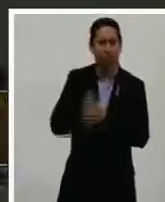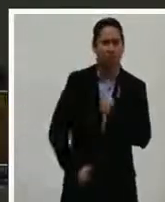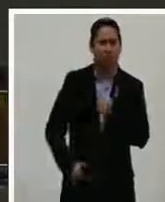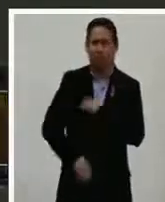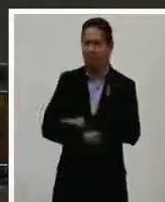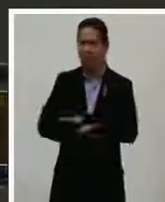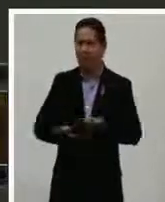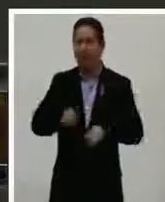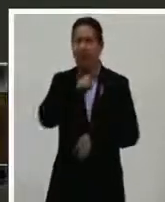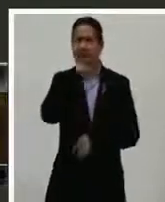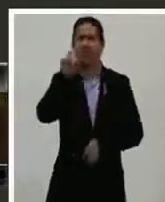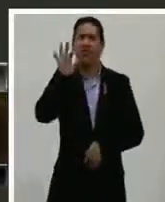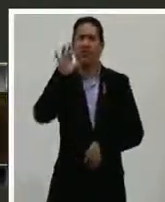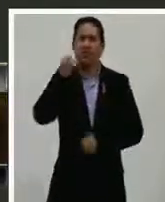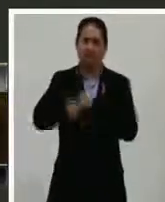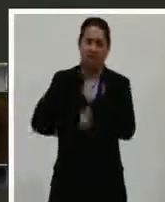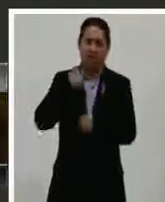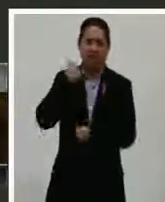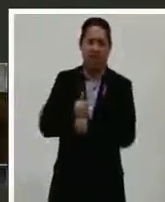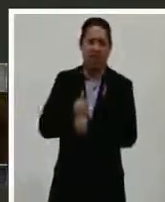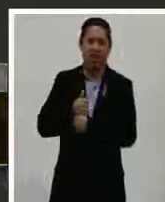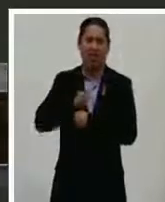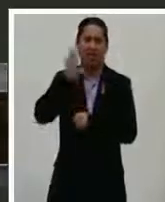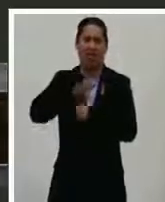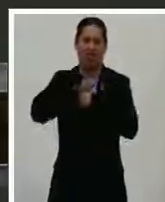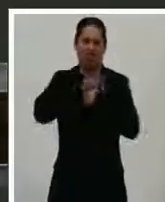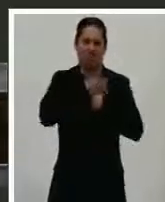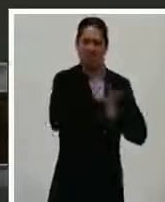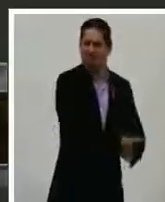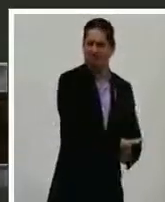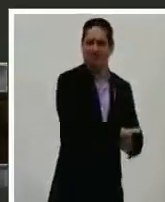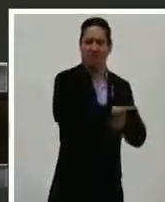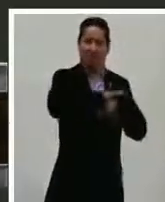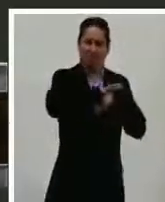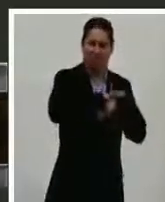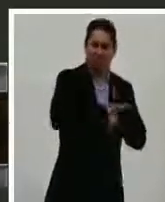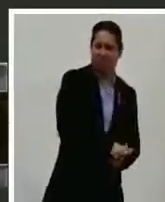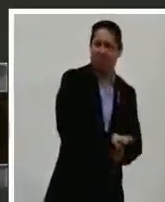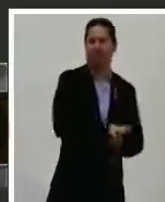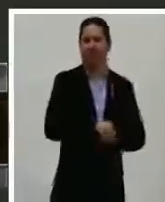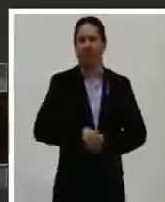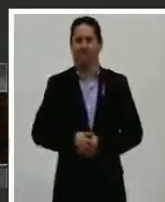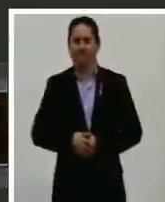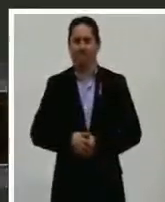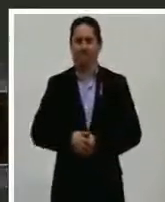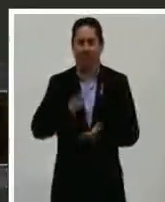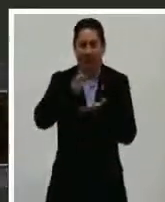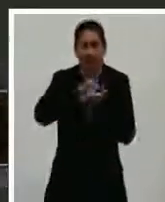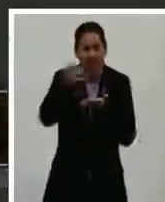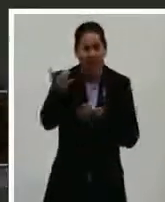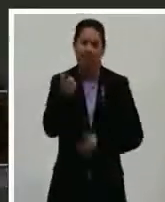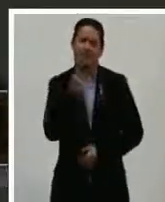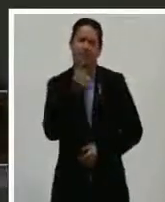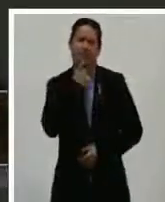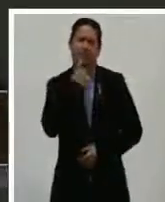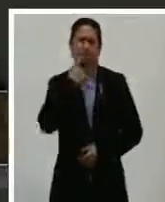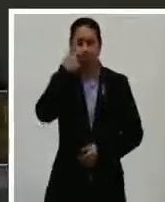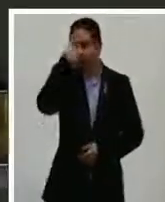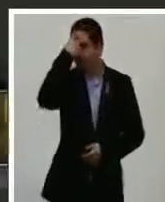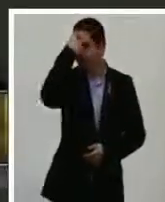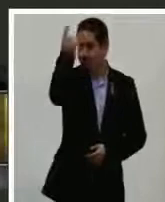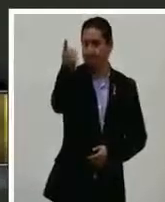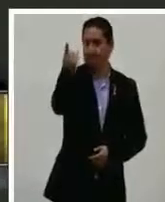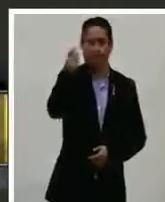con 150 años de ignominia para el pueblo de mexico gracias a la voluntad de un presidente que antepone los intereses